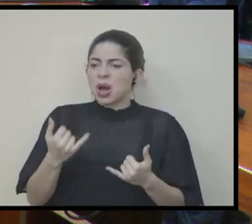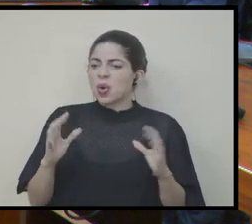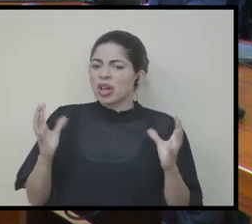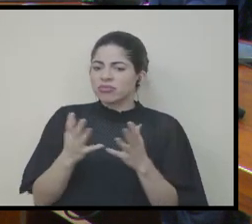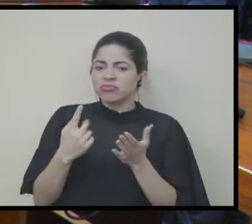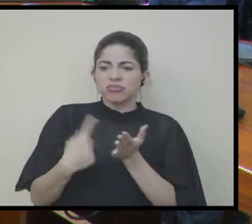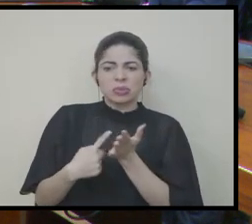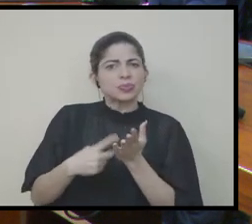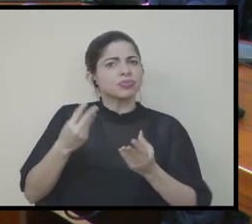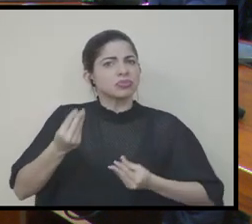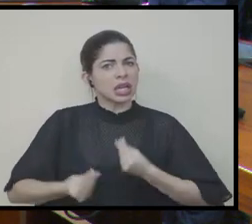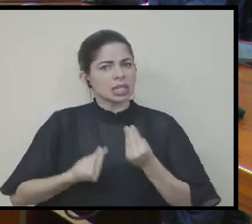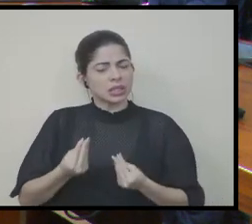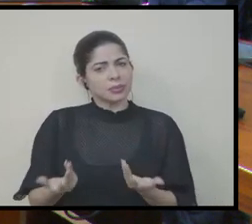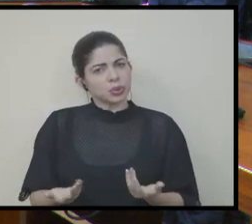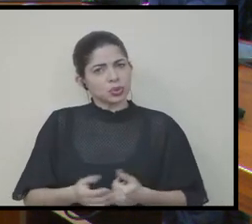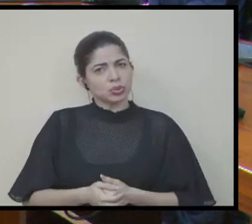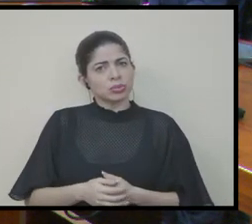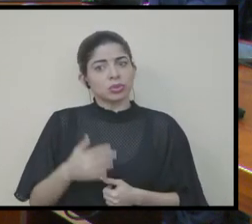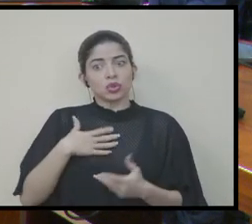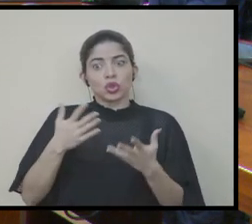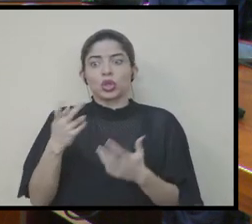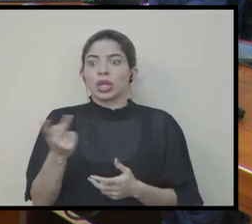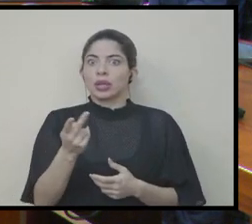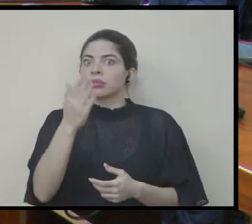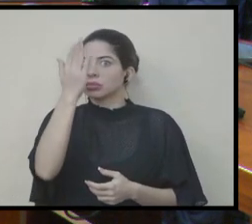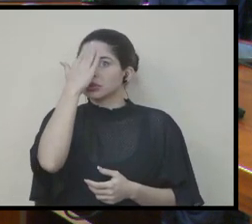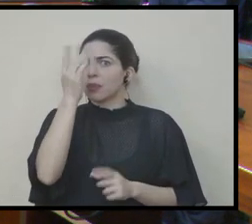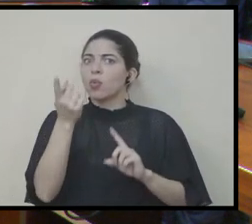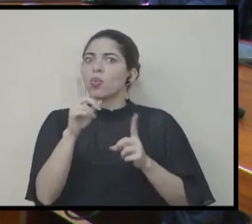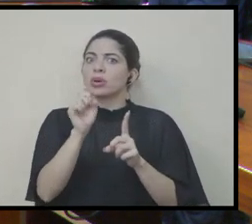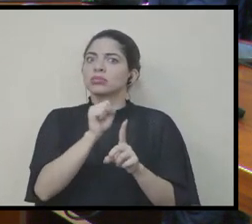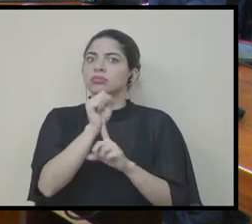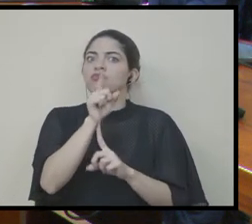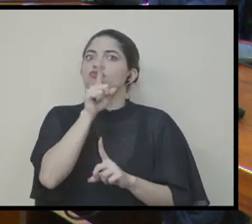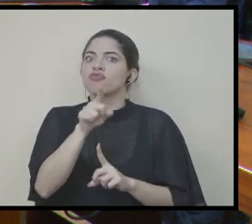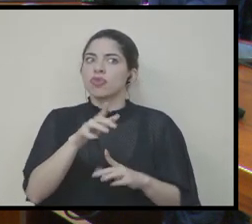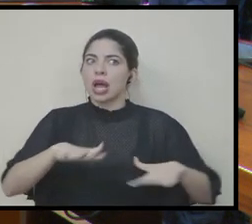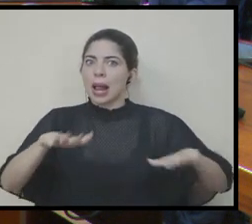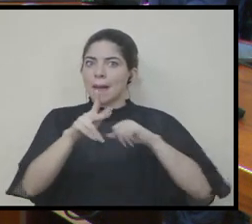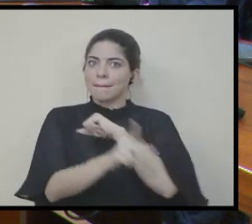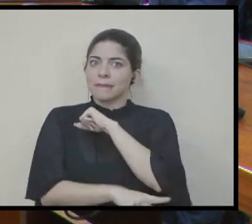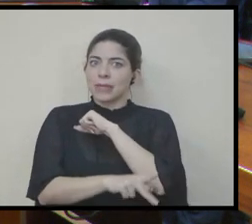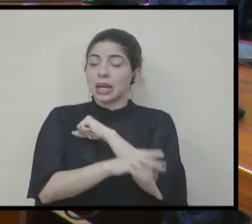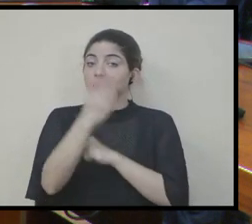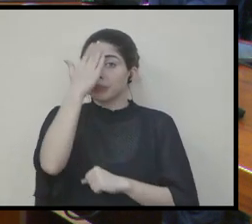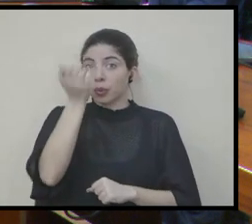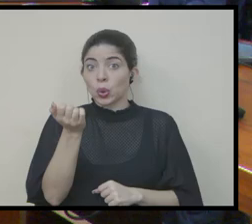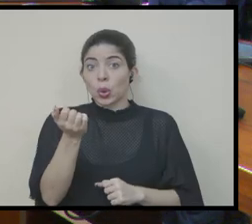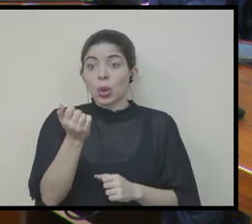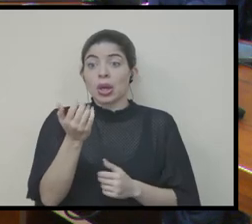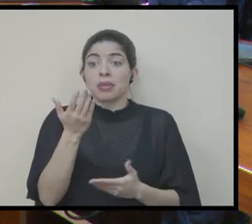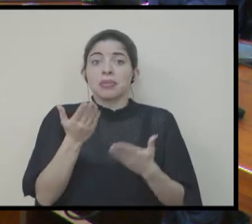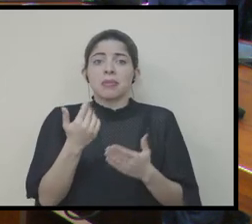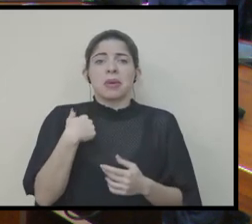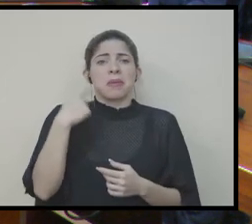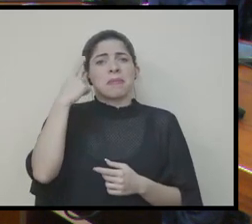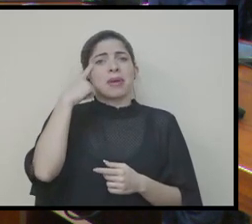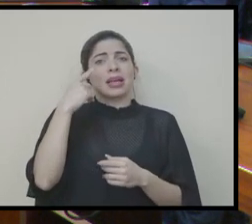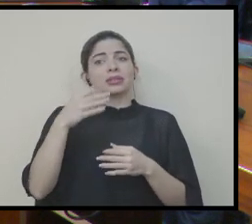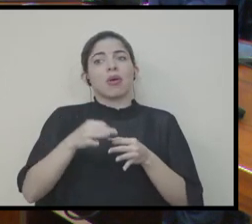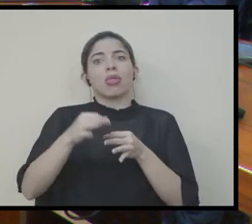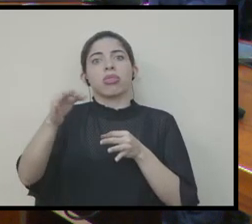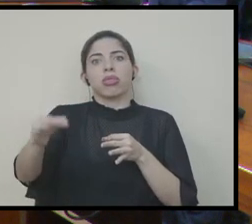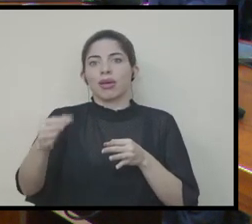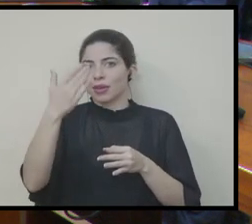hacemos? También queremos que ellos sepan qué es la realidad que estamos viviendo como país, ¿verdad? Porque aunque no pensamos que iba a durar